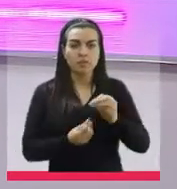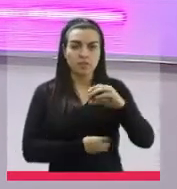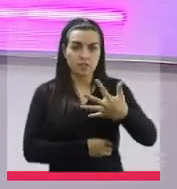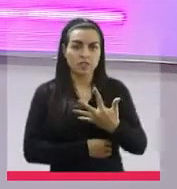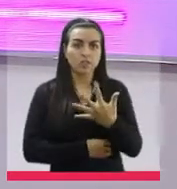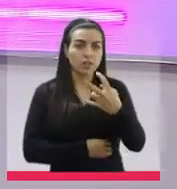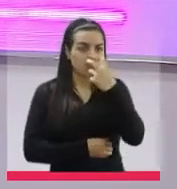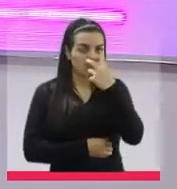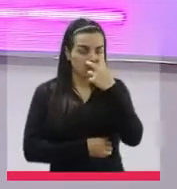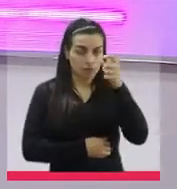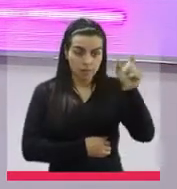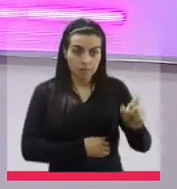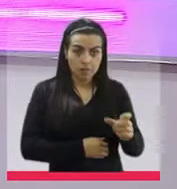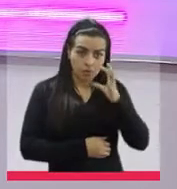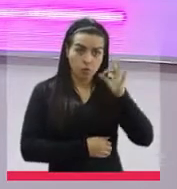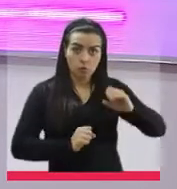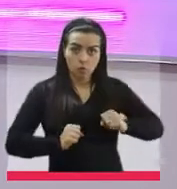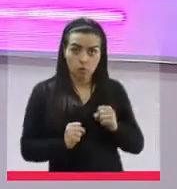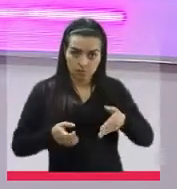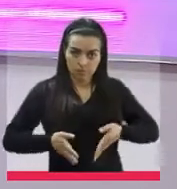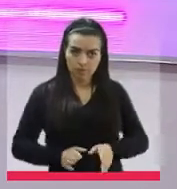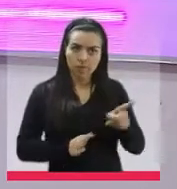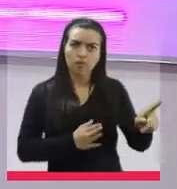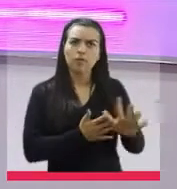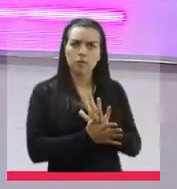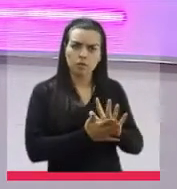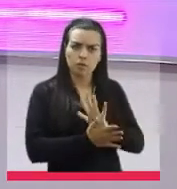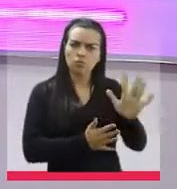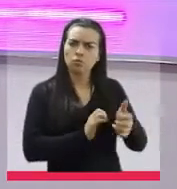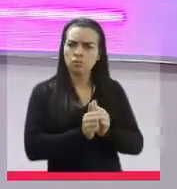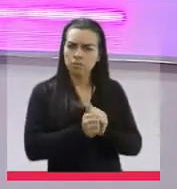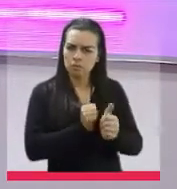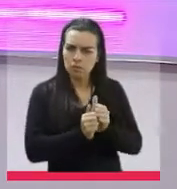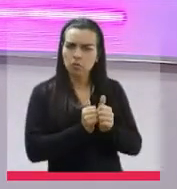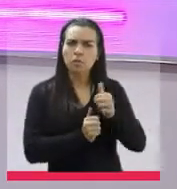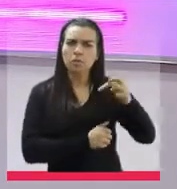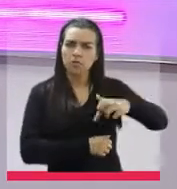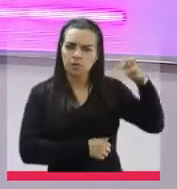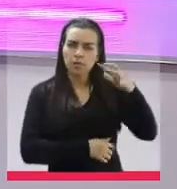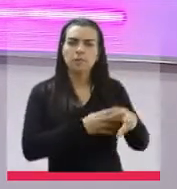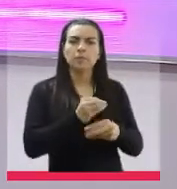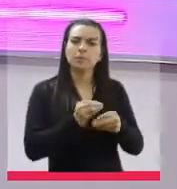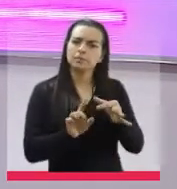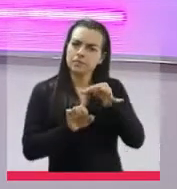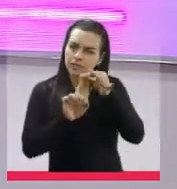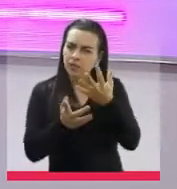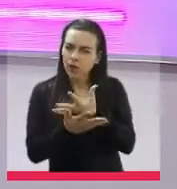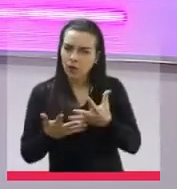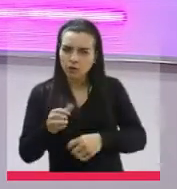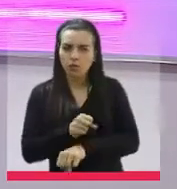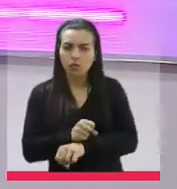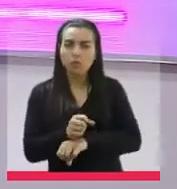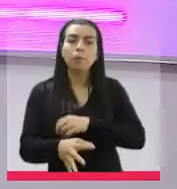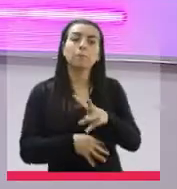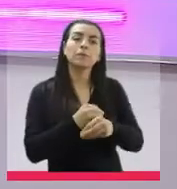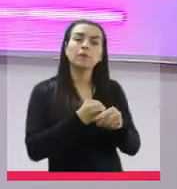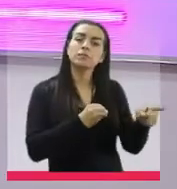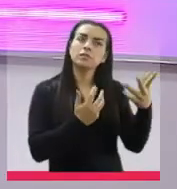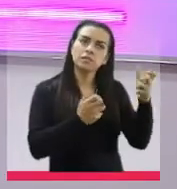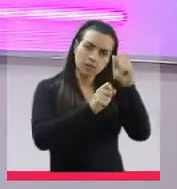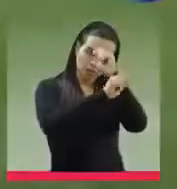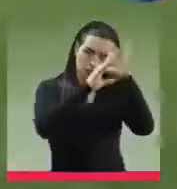edad nos contó acerca de su carrera deportiva, de los momentos más especiales en el fútbol y de su sueño de estudiar comunicación social.